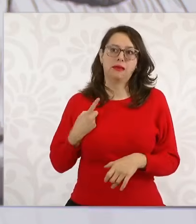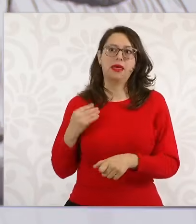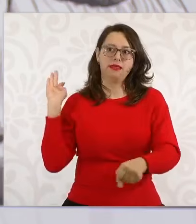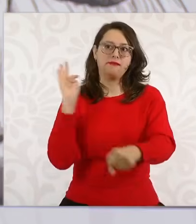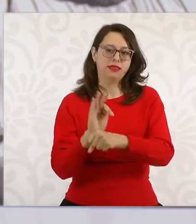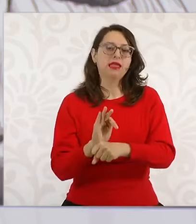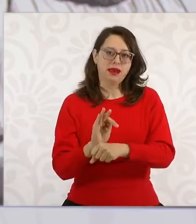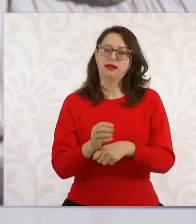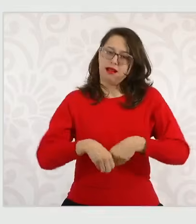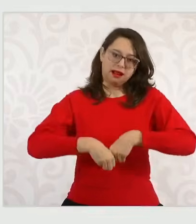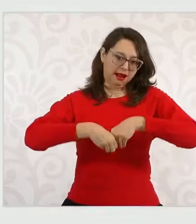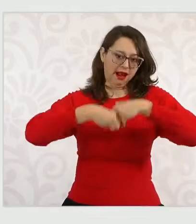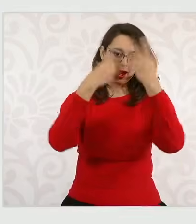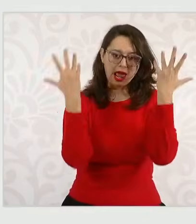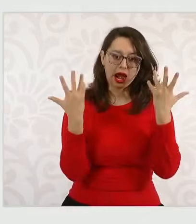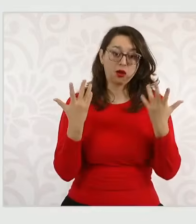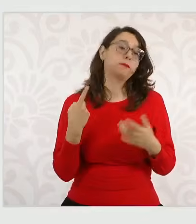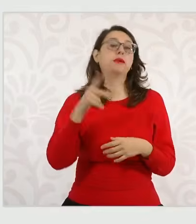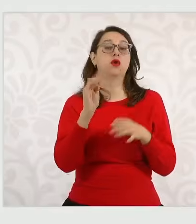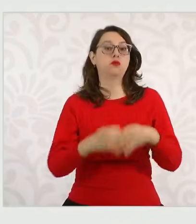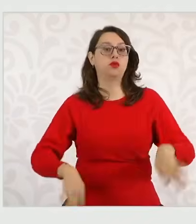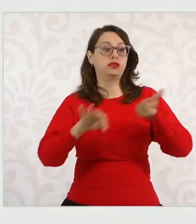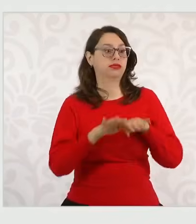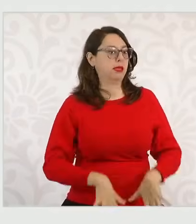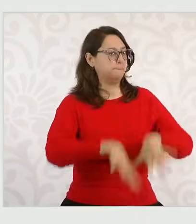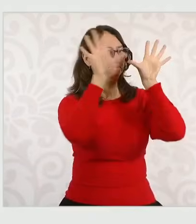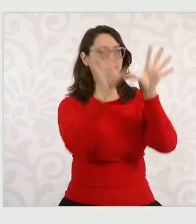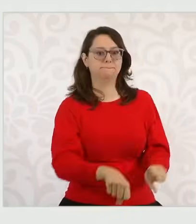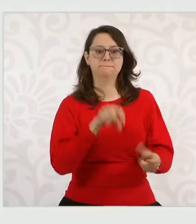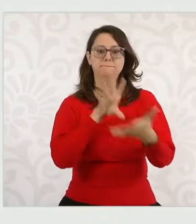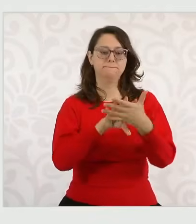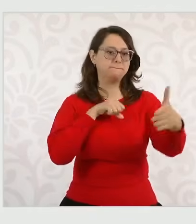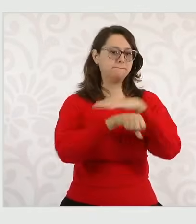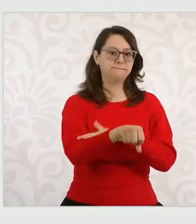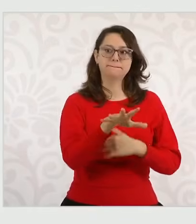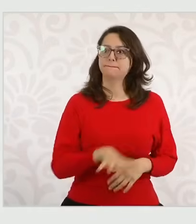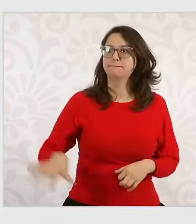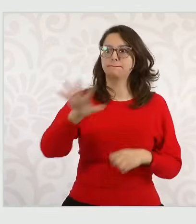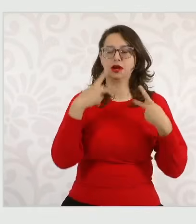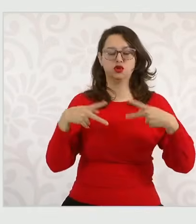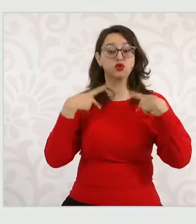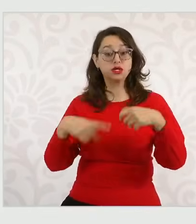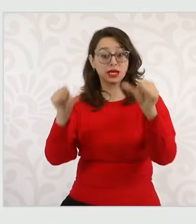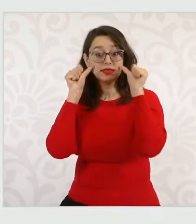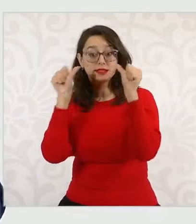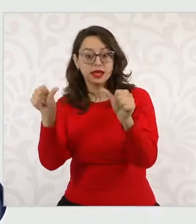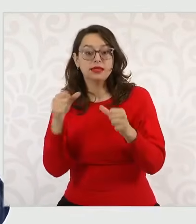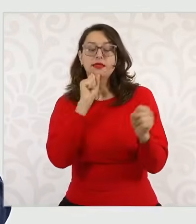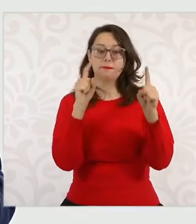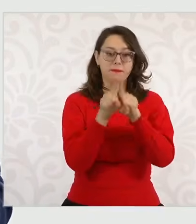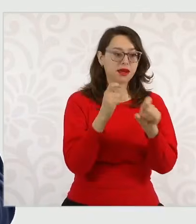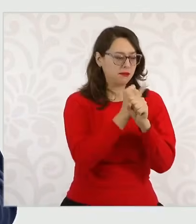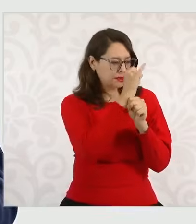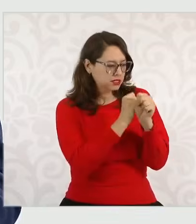ataques, y es detenciones, detenciones, detenciones y atención a las causas. E inteligencia, mucha